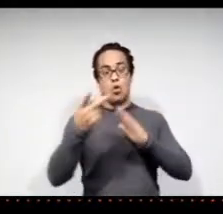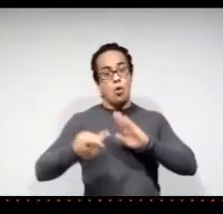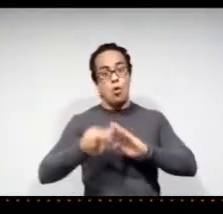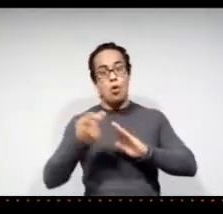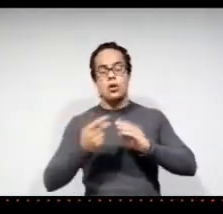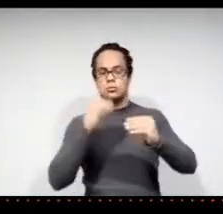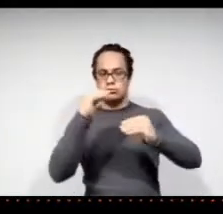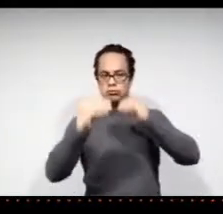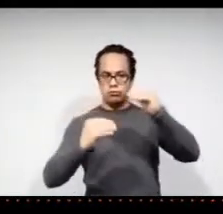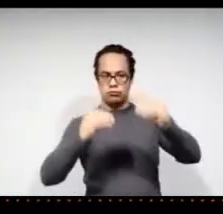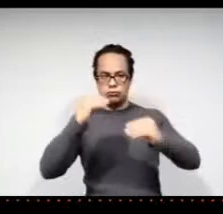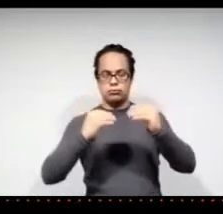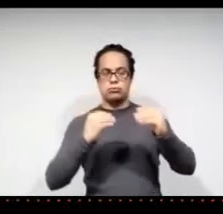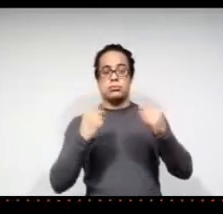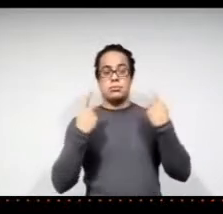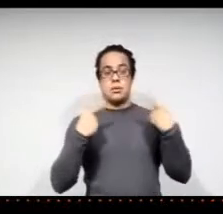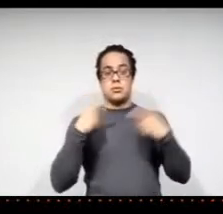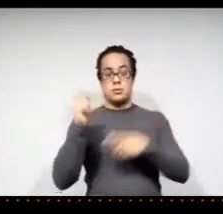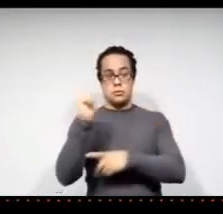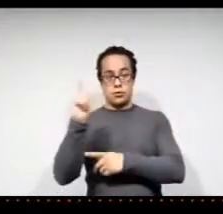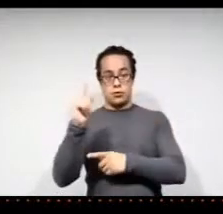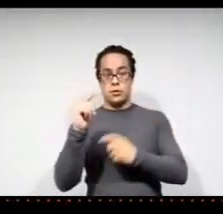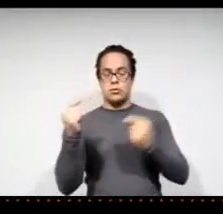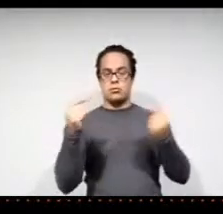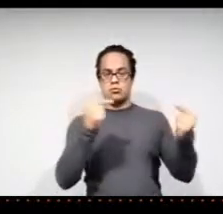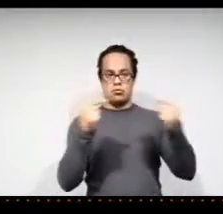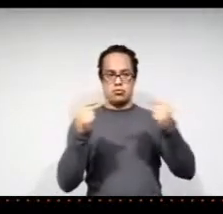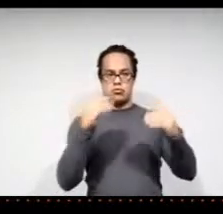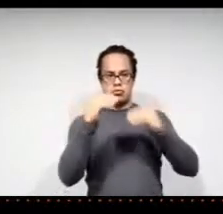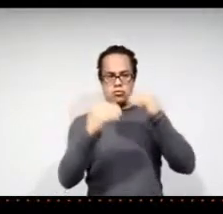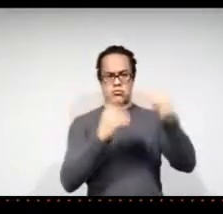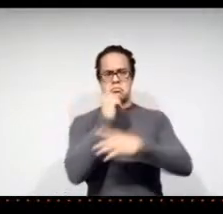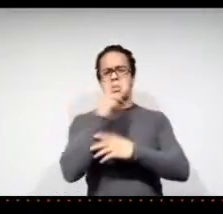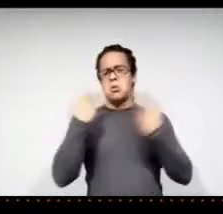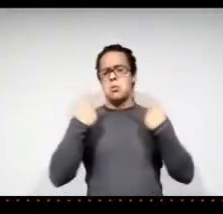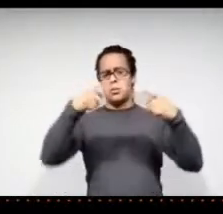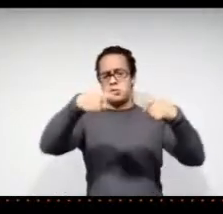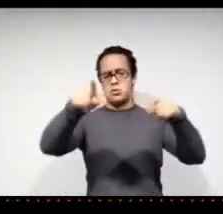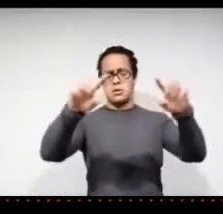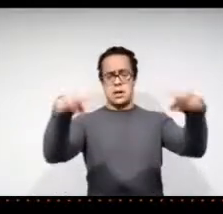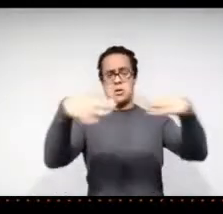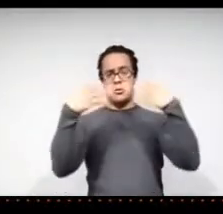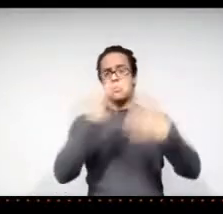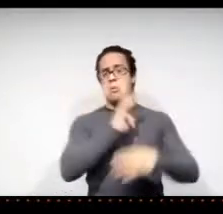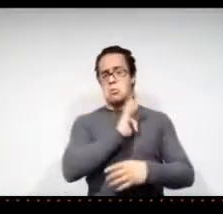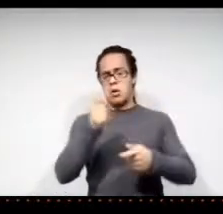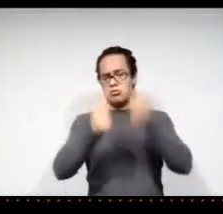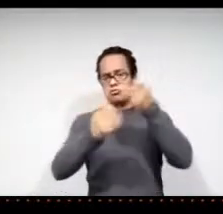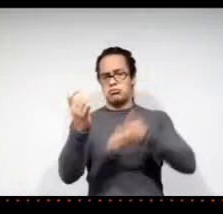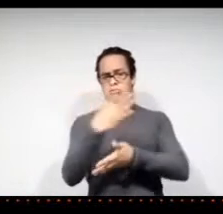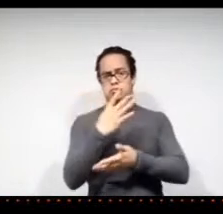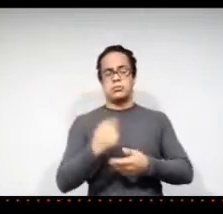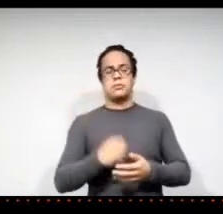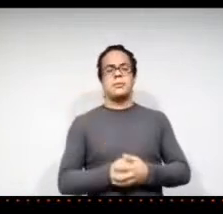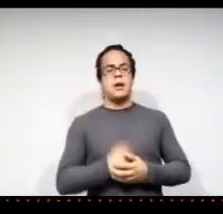interacción entre los panelistas y por supuesto con nuestro público. Adelante, doctor Escamilla, su